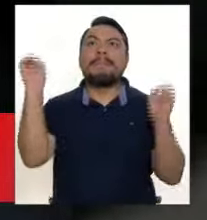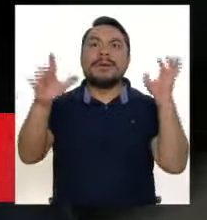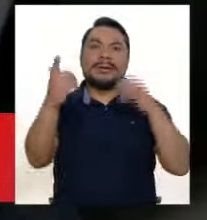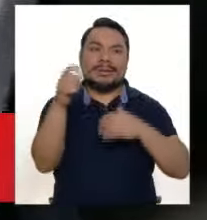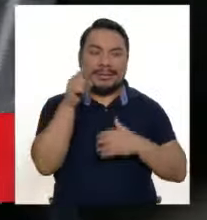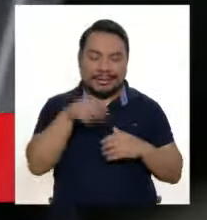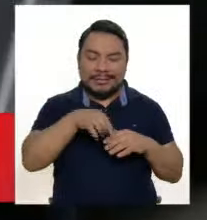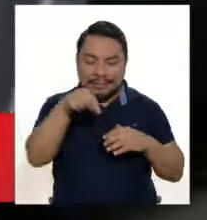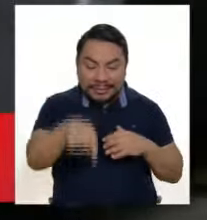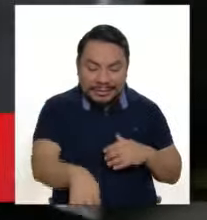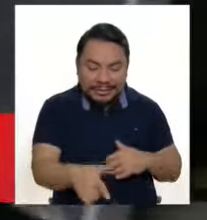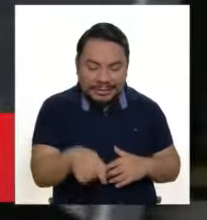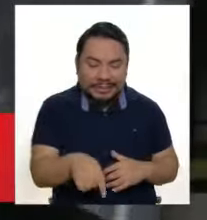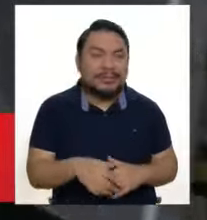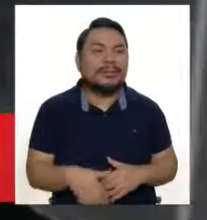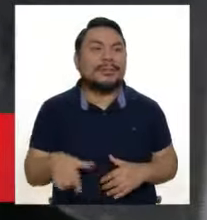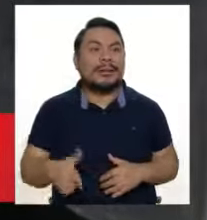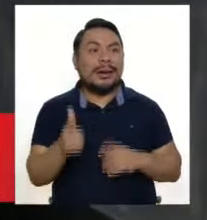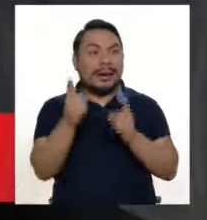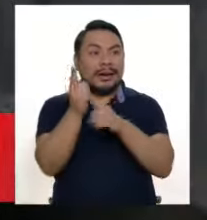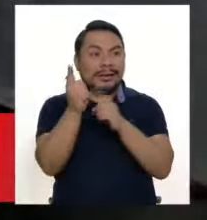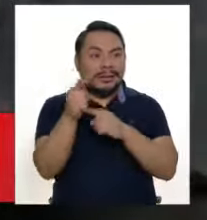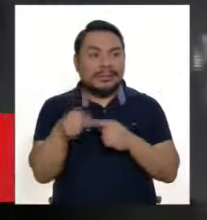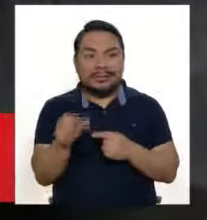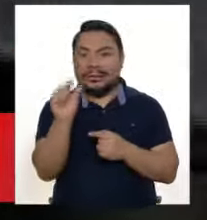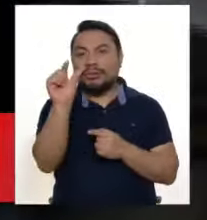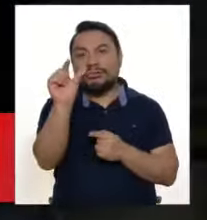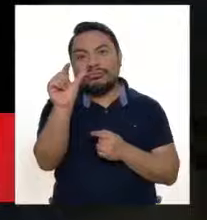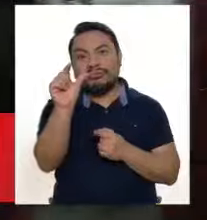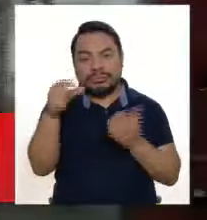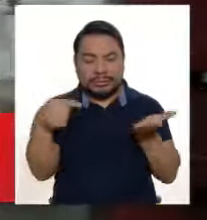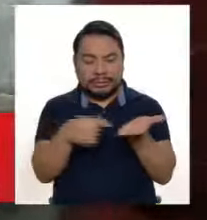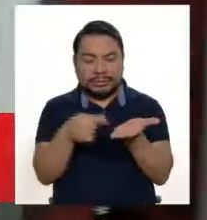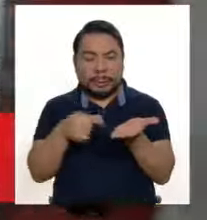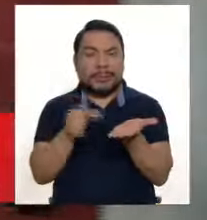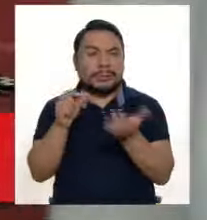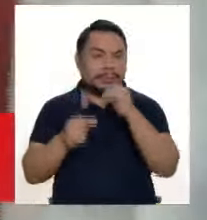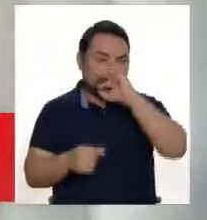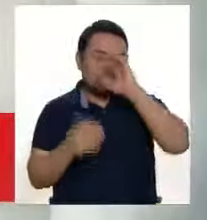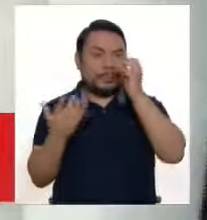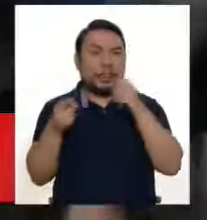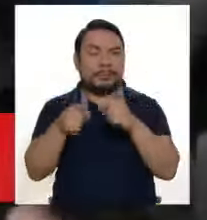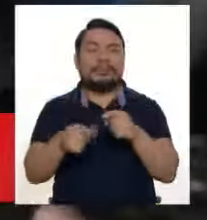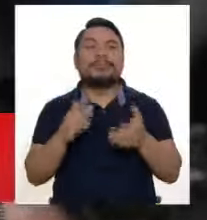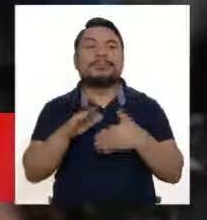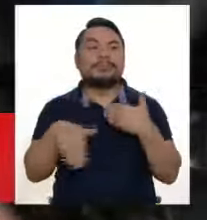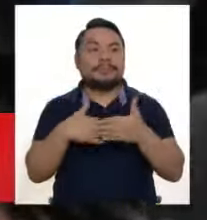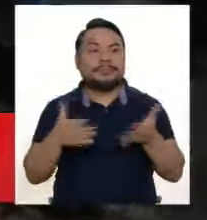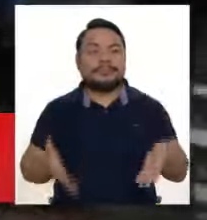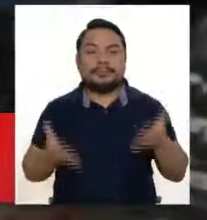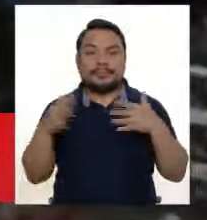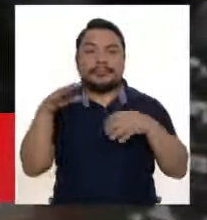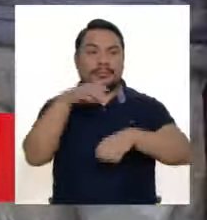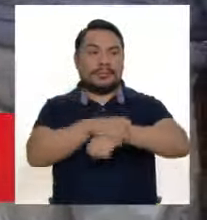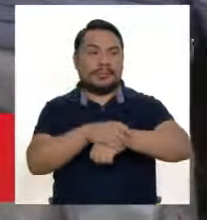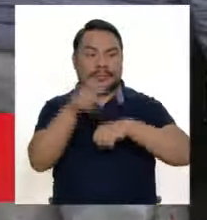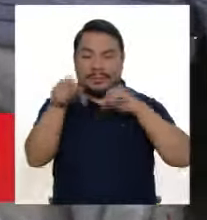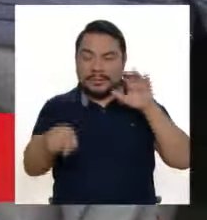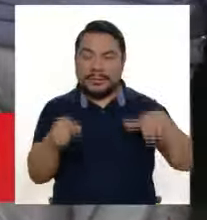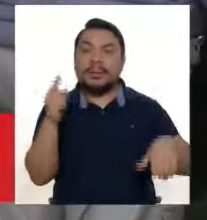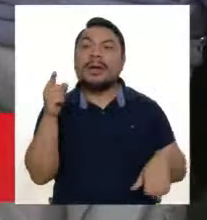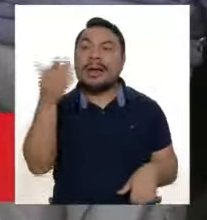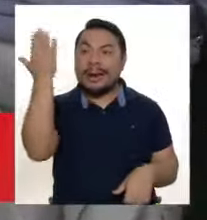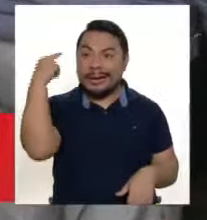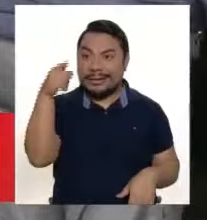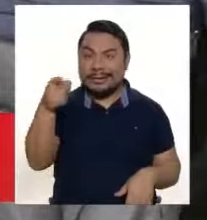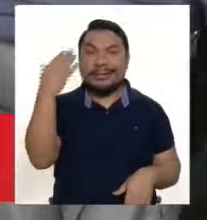CZ, abastecida con municiones de 9 milímetros para bellum. Colocados en esta tolva, uno de los detenidos alegó ser contratado